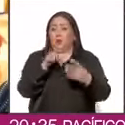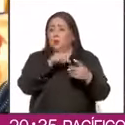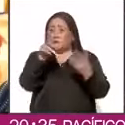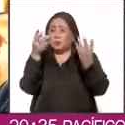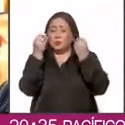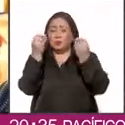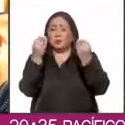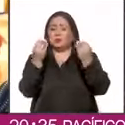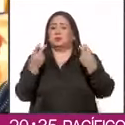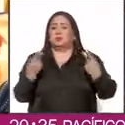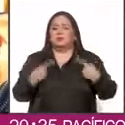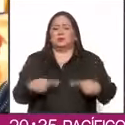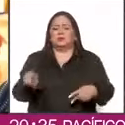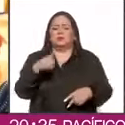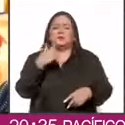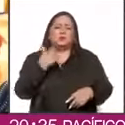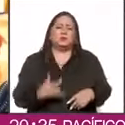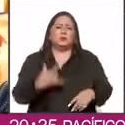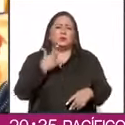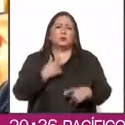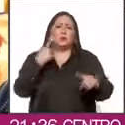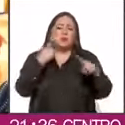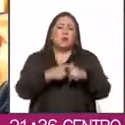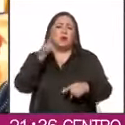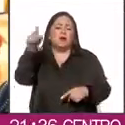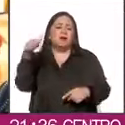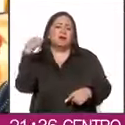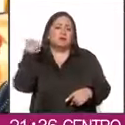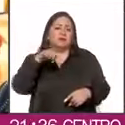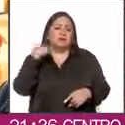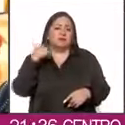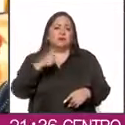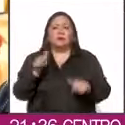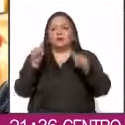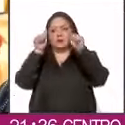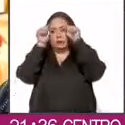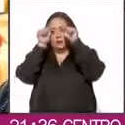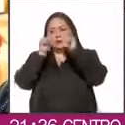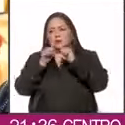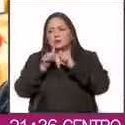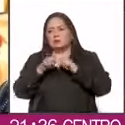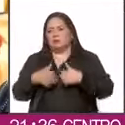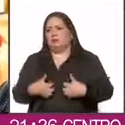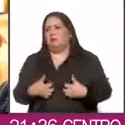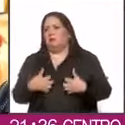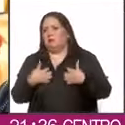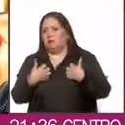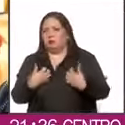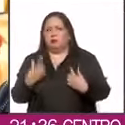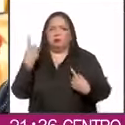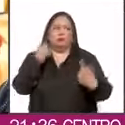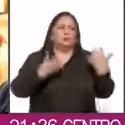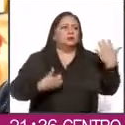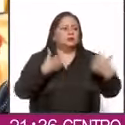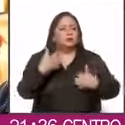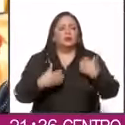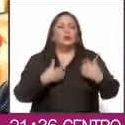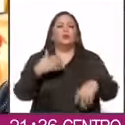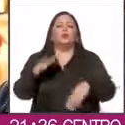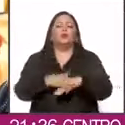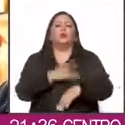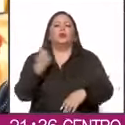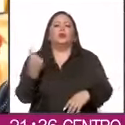decenas de miles luchan por Acapulco, cegada por la rabia, desesperada ante